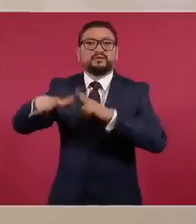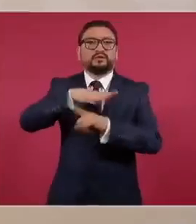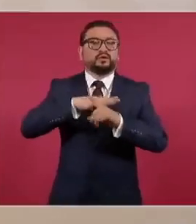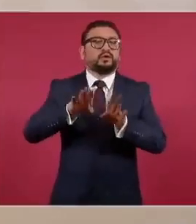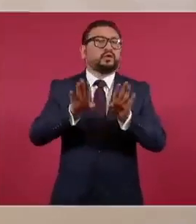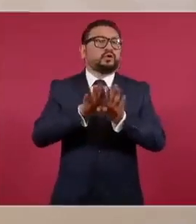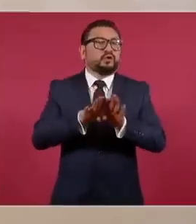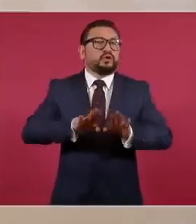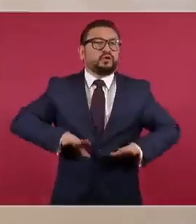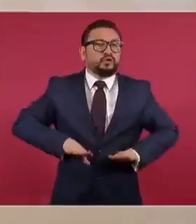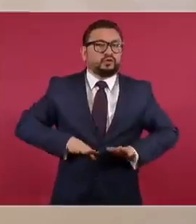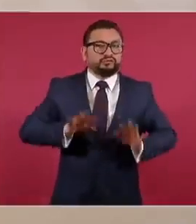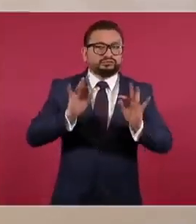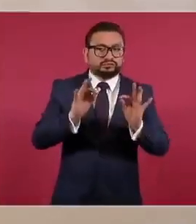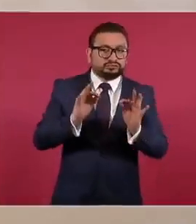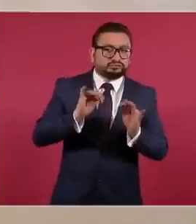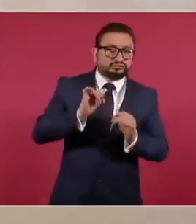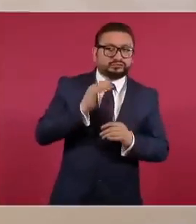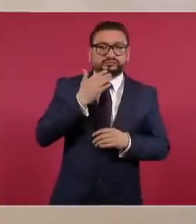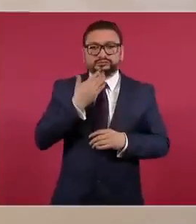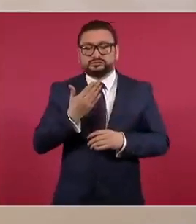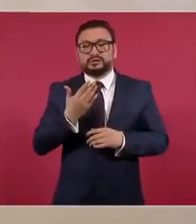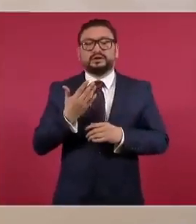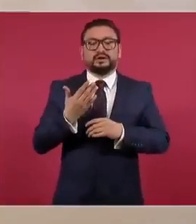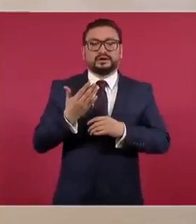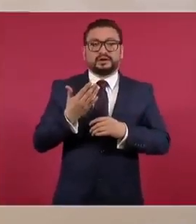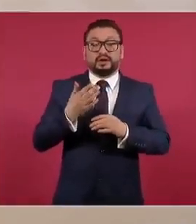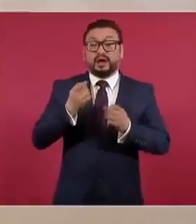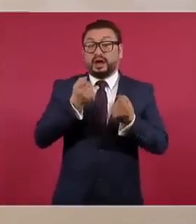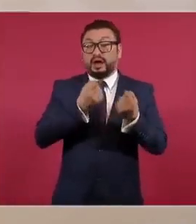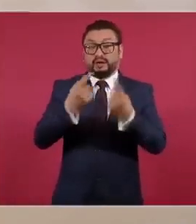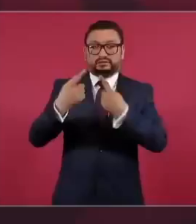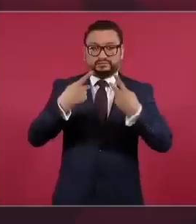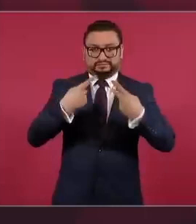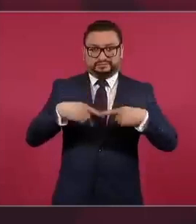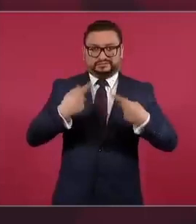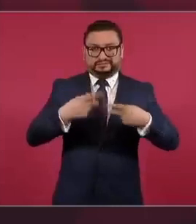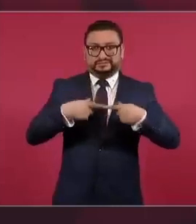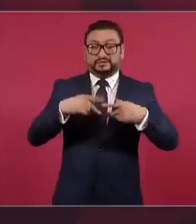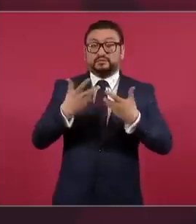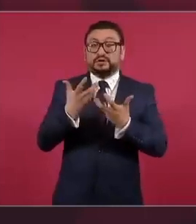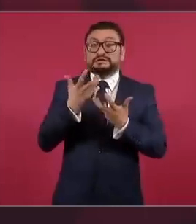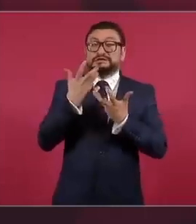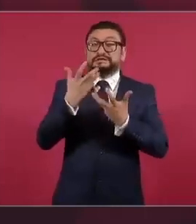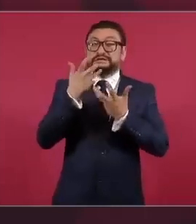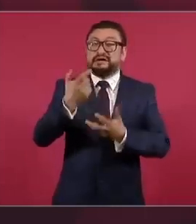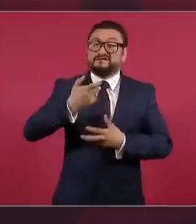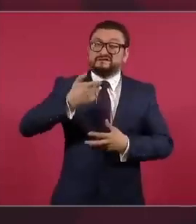que tiene que ver con el abandonar el afán de lucro.